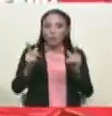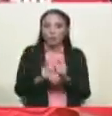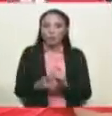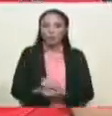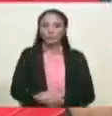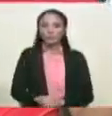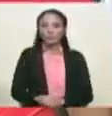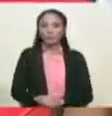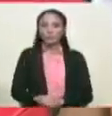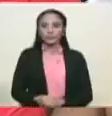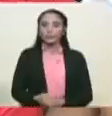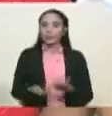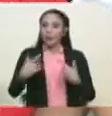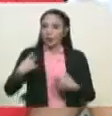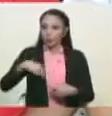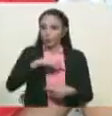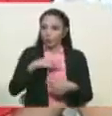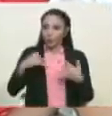Cuando nosotros podemos producir